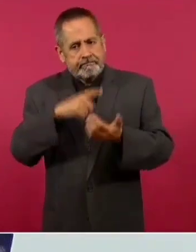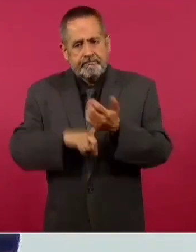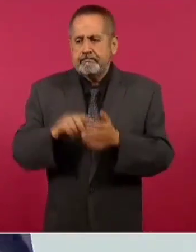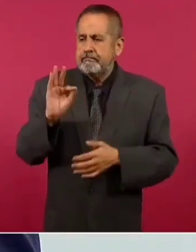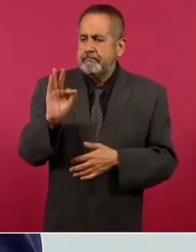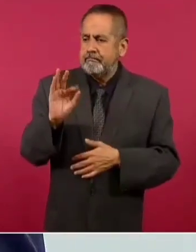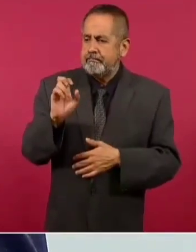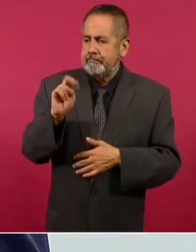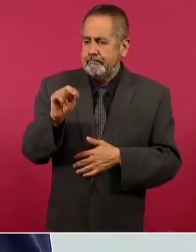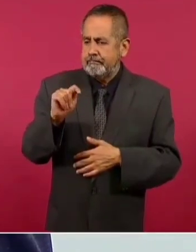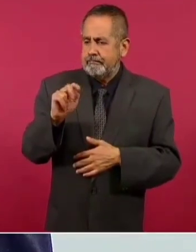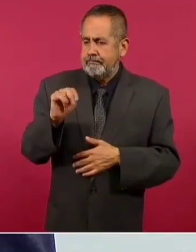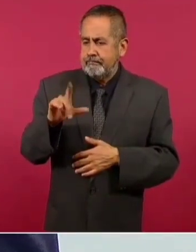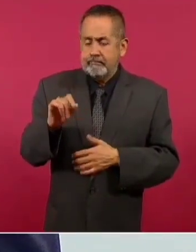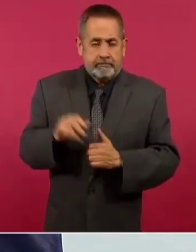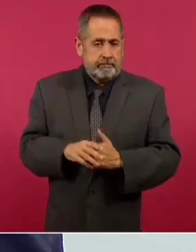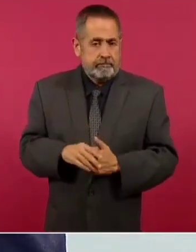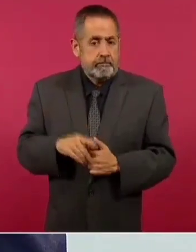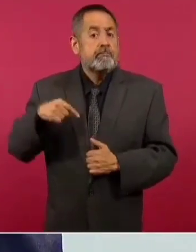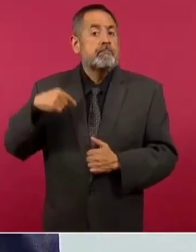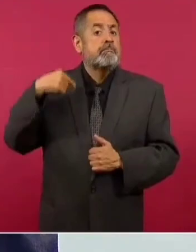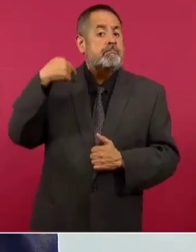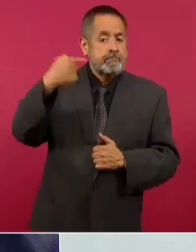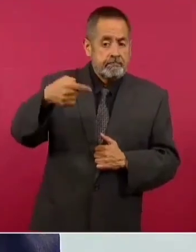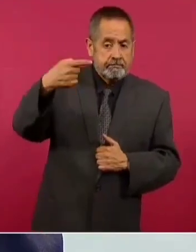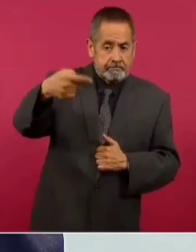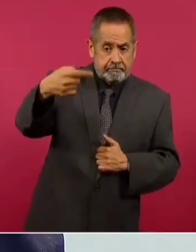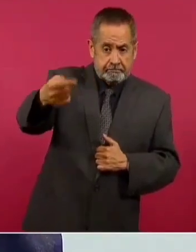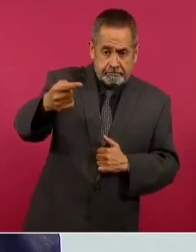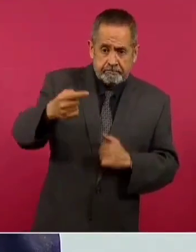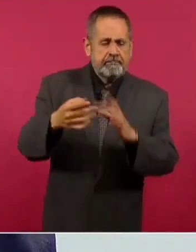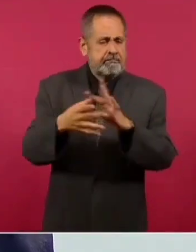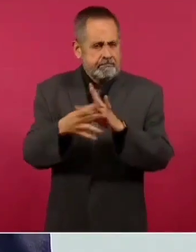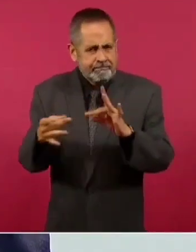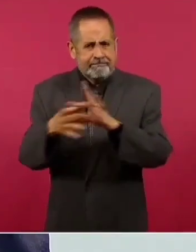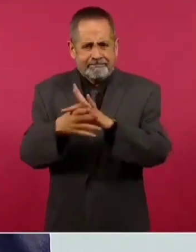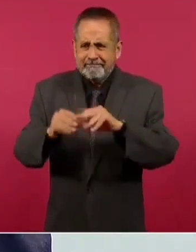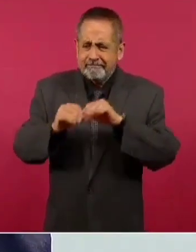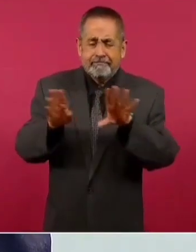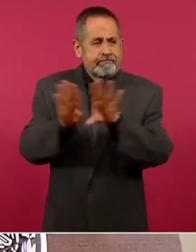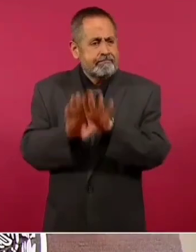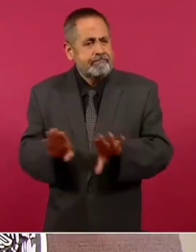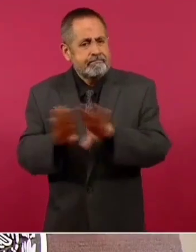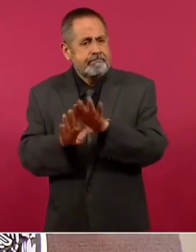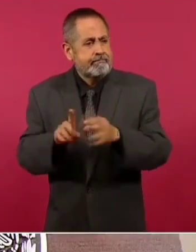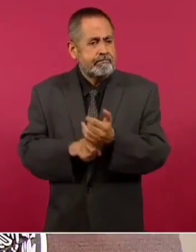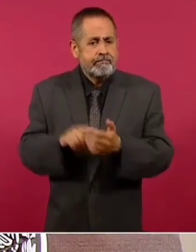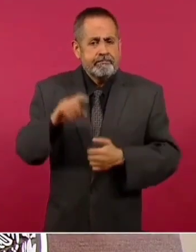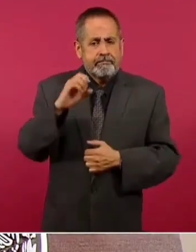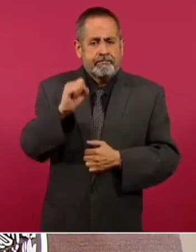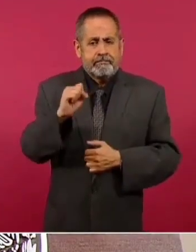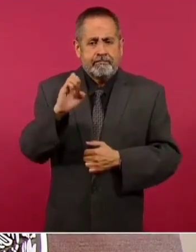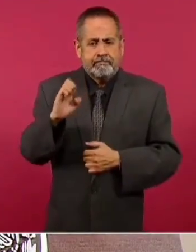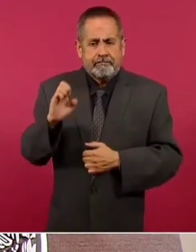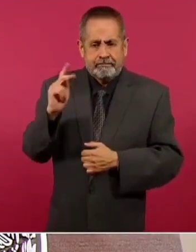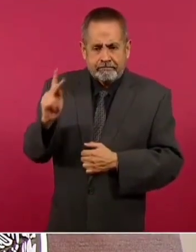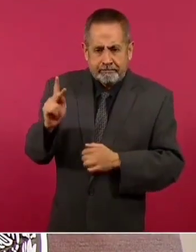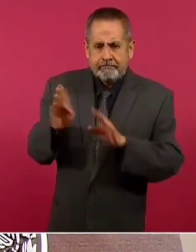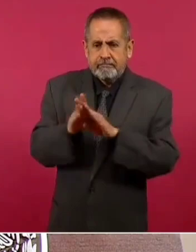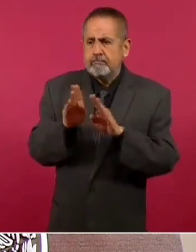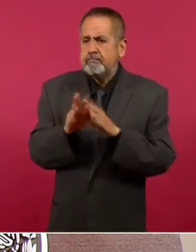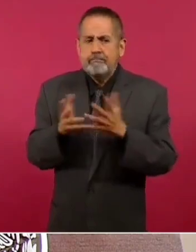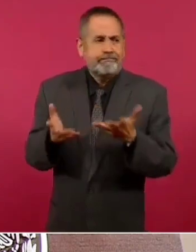Más adelante, en otras emisiones, iremos detallando los mecanismos por los que el sistema educativo y el personal puede